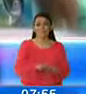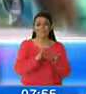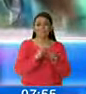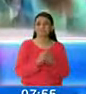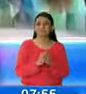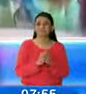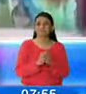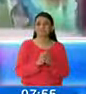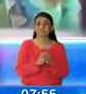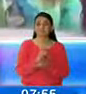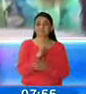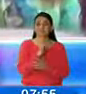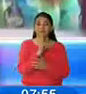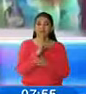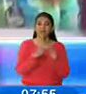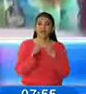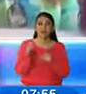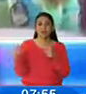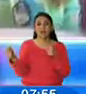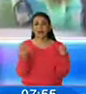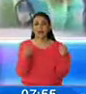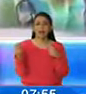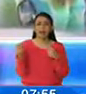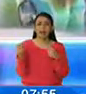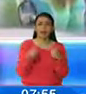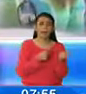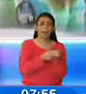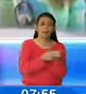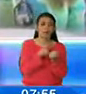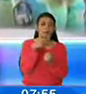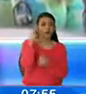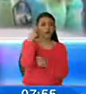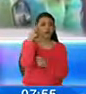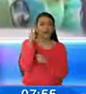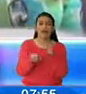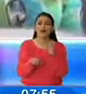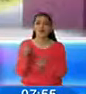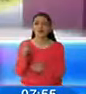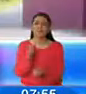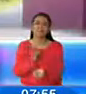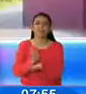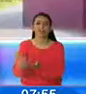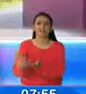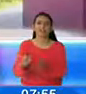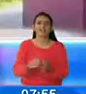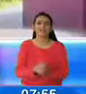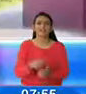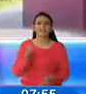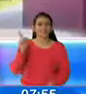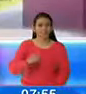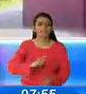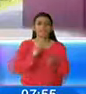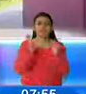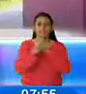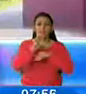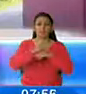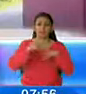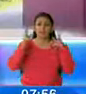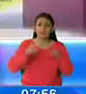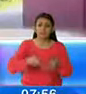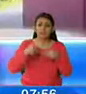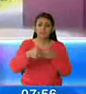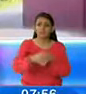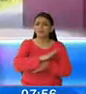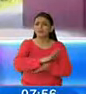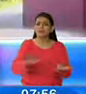Americana fue más evidente las discrepancias entre los que apoyan el correísmo y los que lo rechazan. Pienso que hay necesidad de cambio en el Ecuador. Seguir con el mismo gobierno